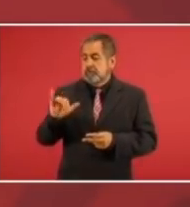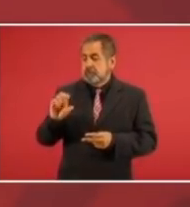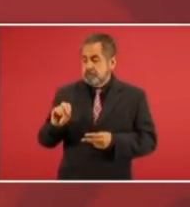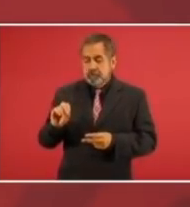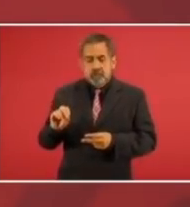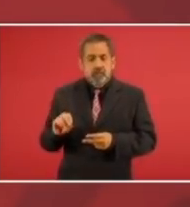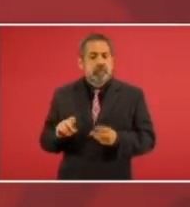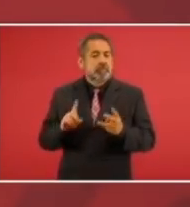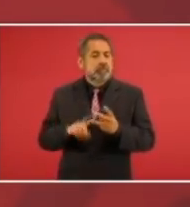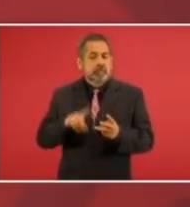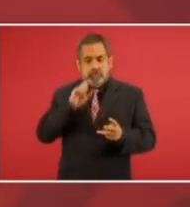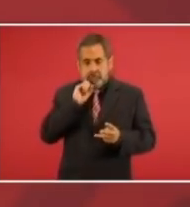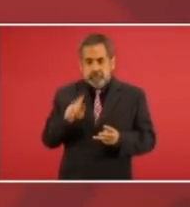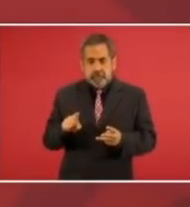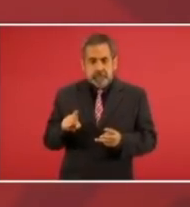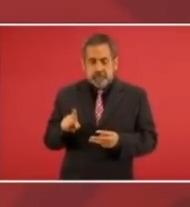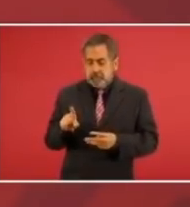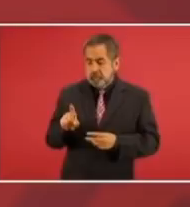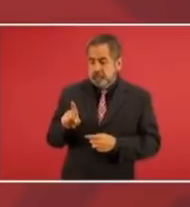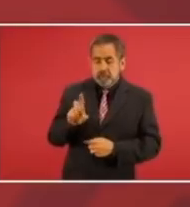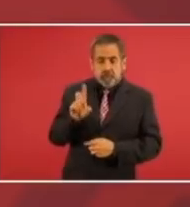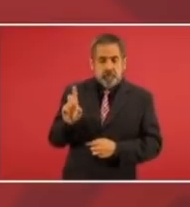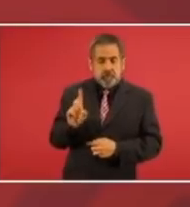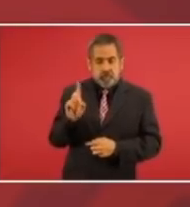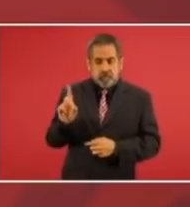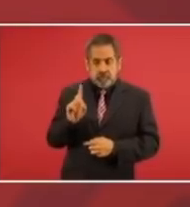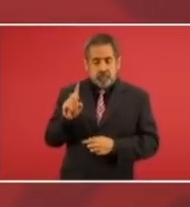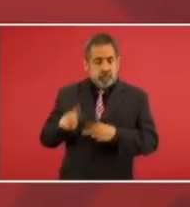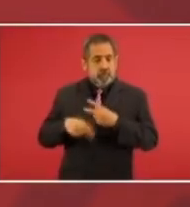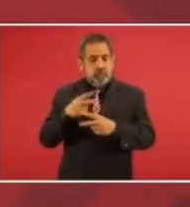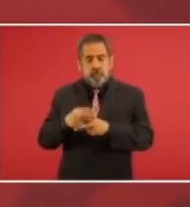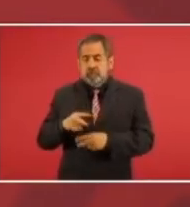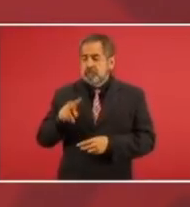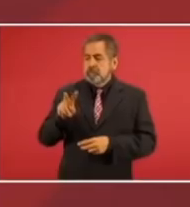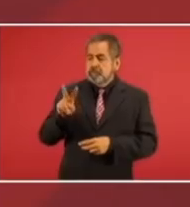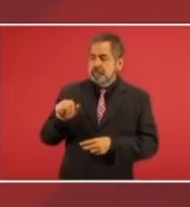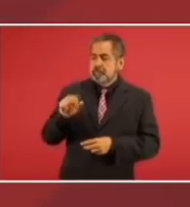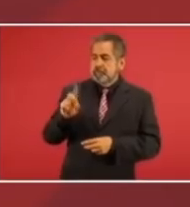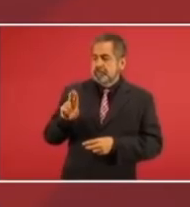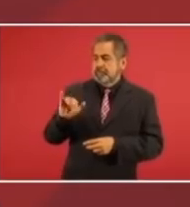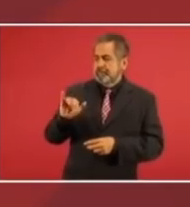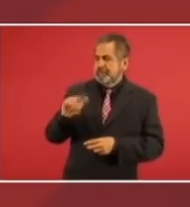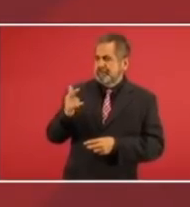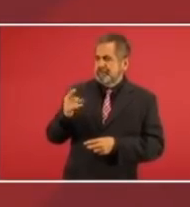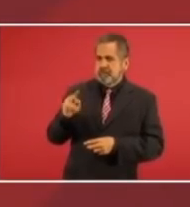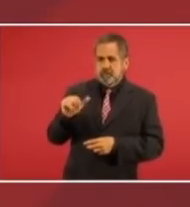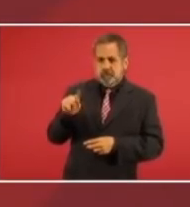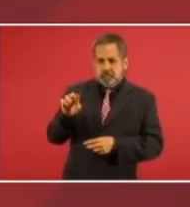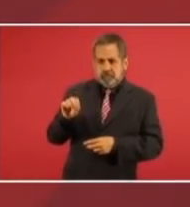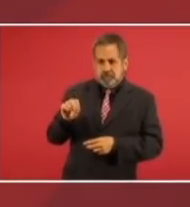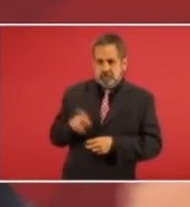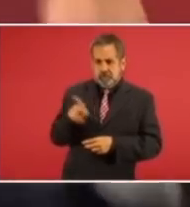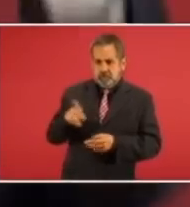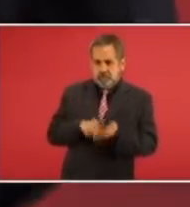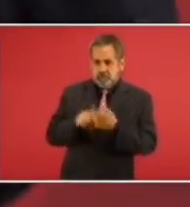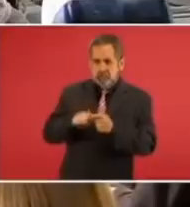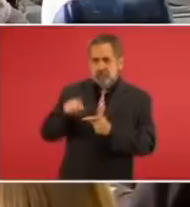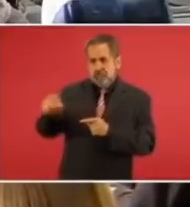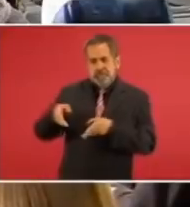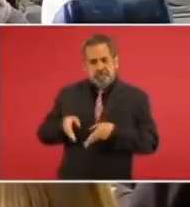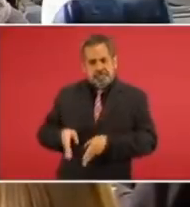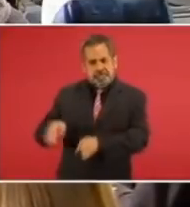y el domingo voy a Badiraguato también. Voy a un